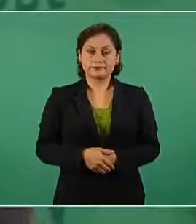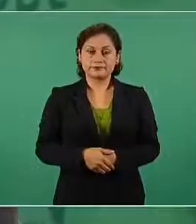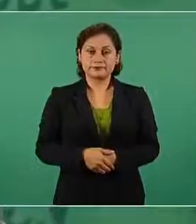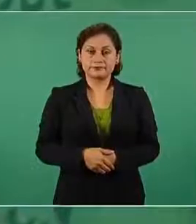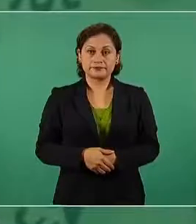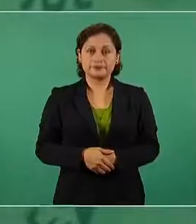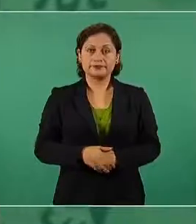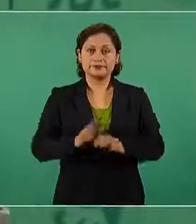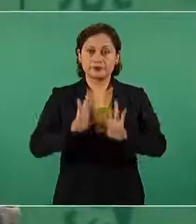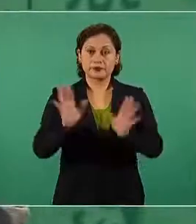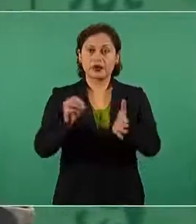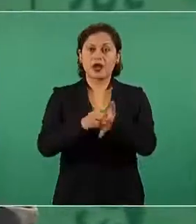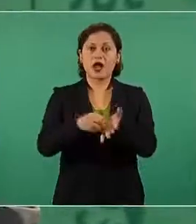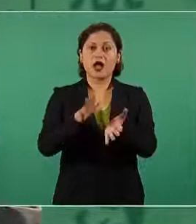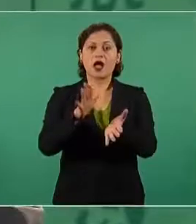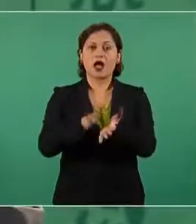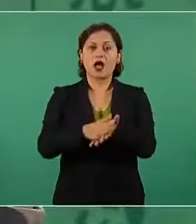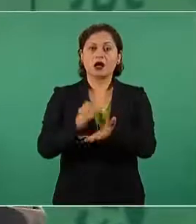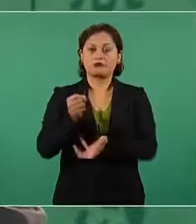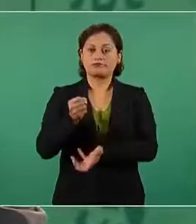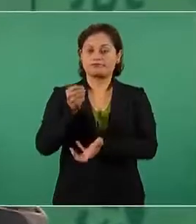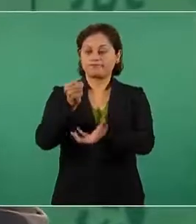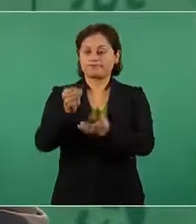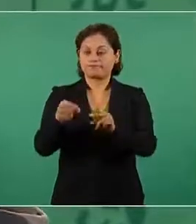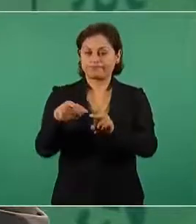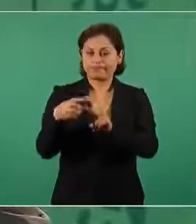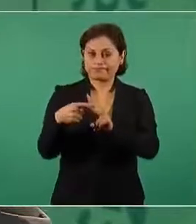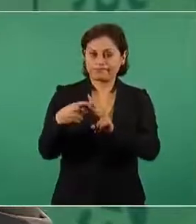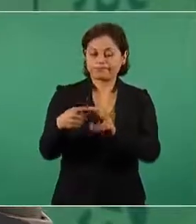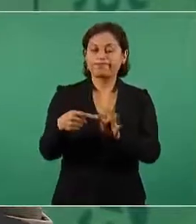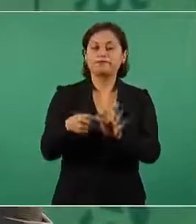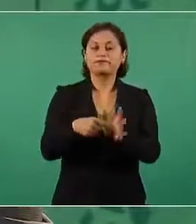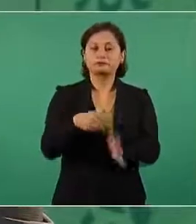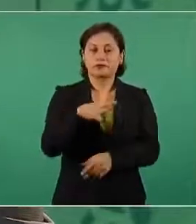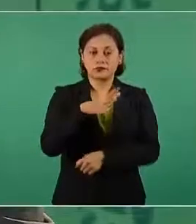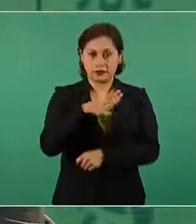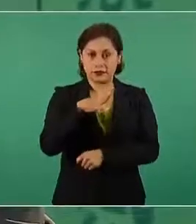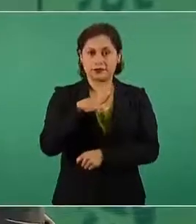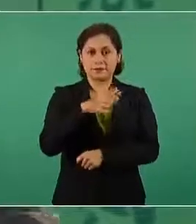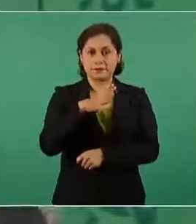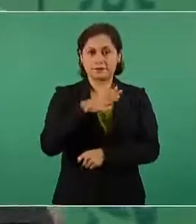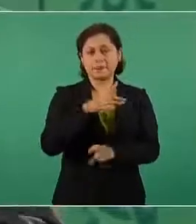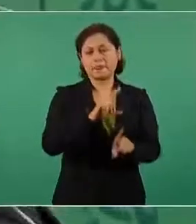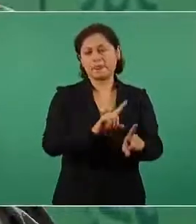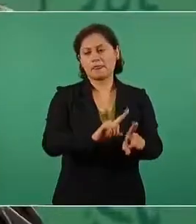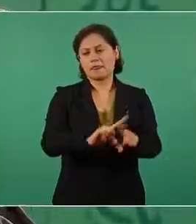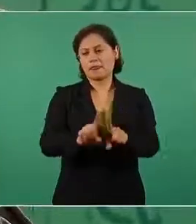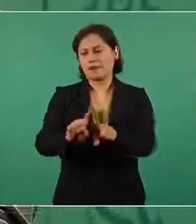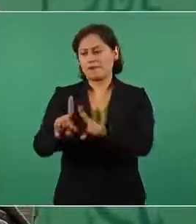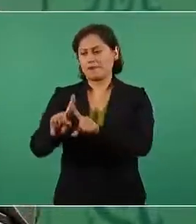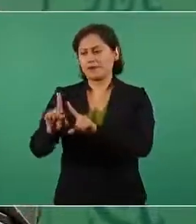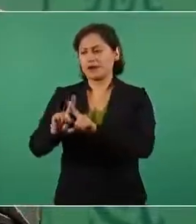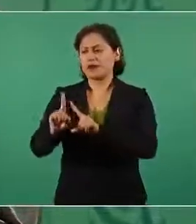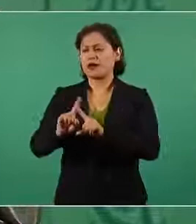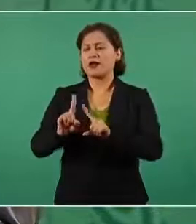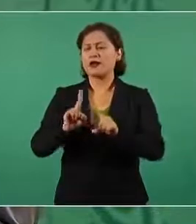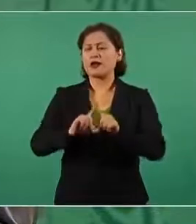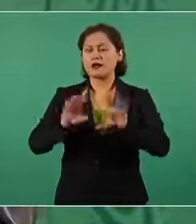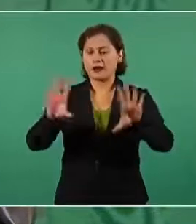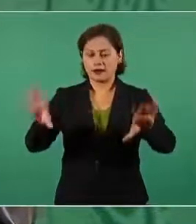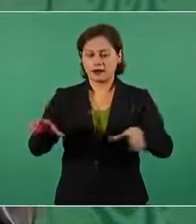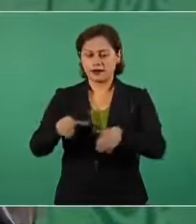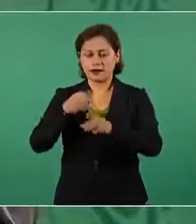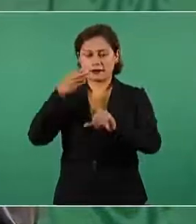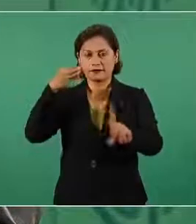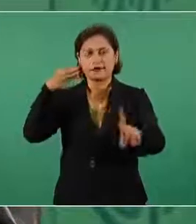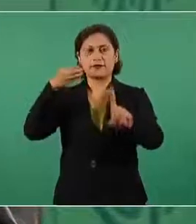presupuesto todo lo necesario para garantizar el derecho